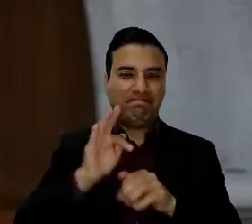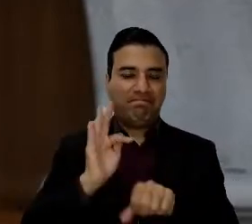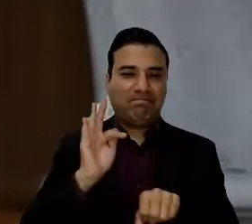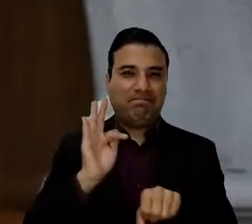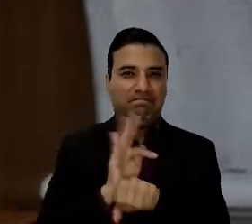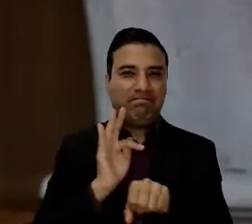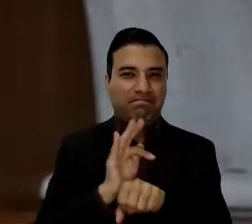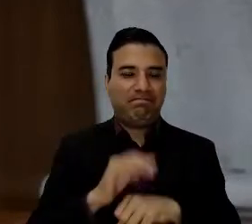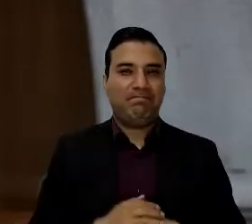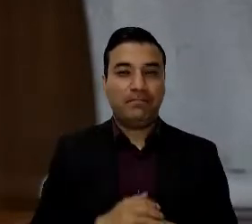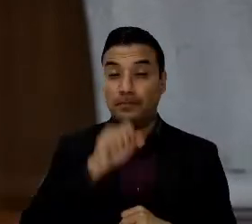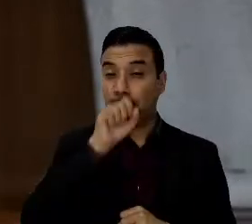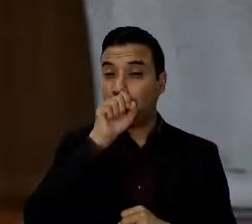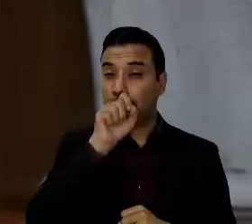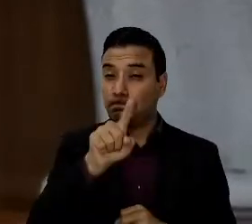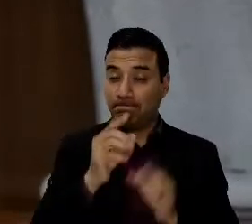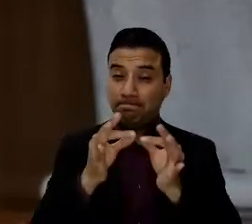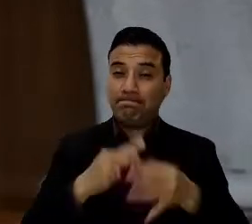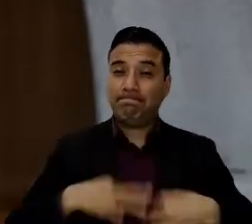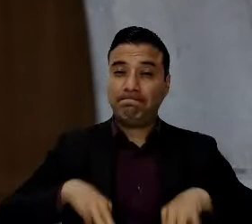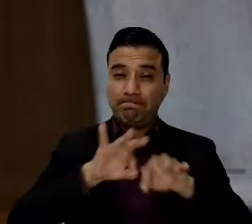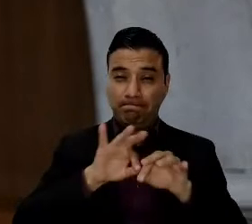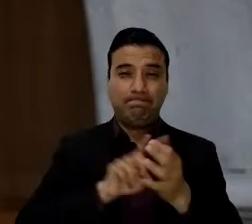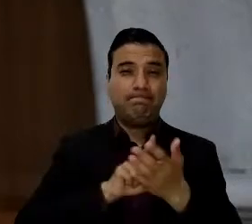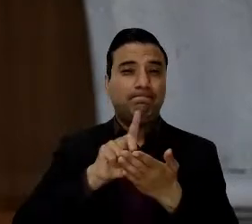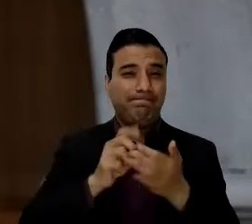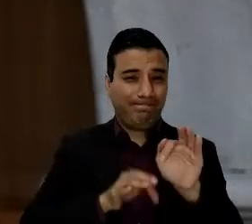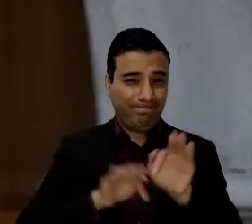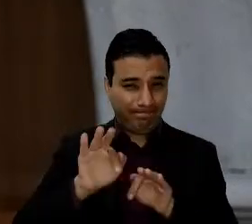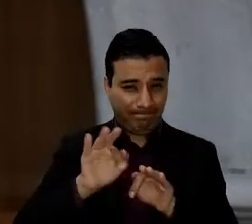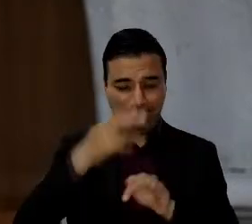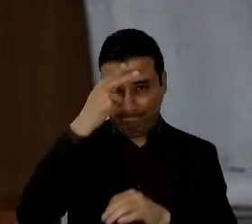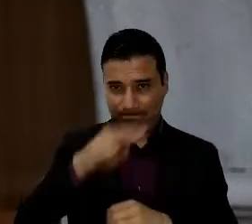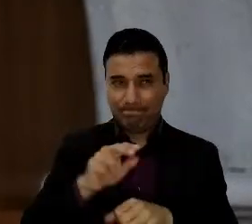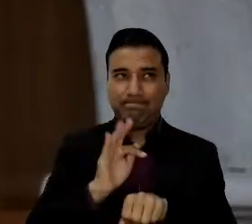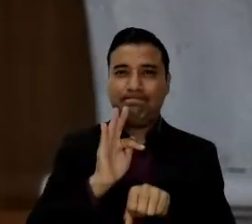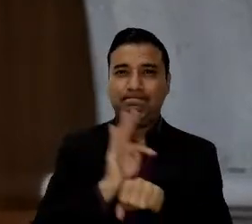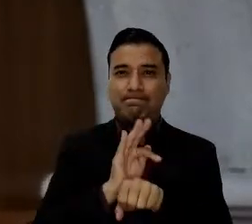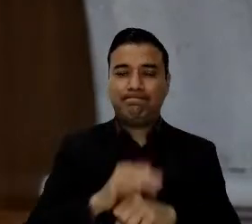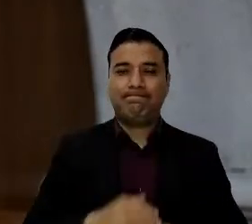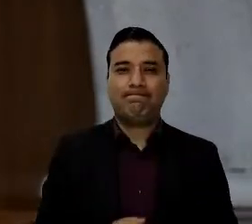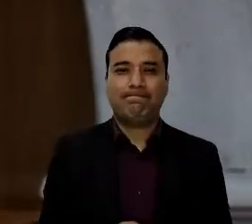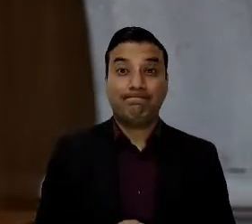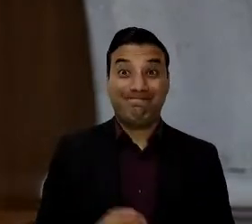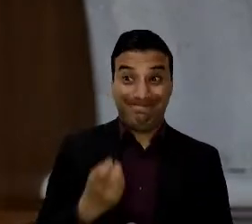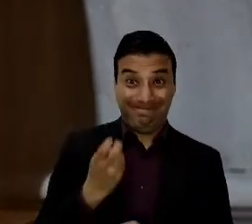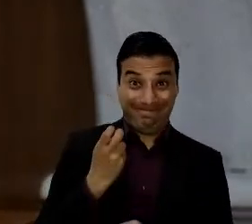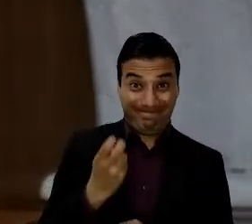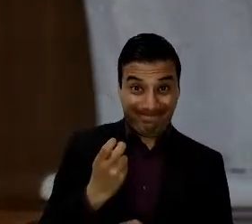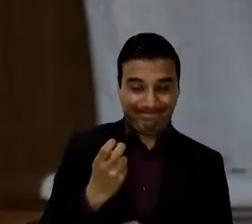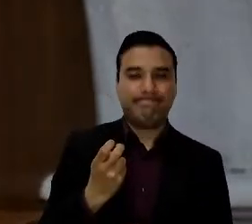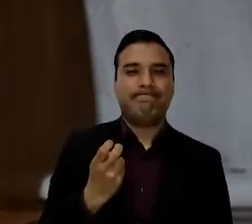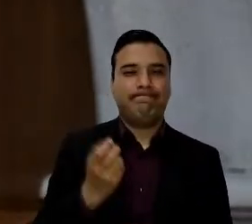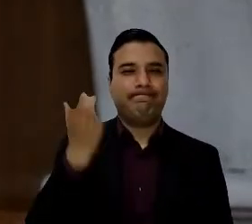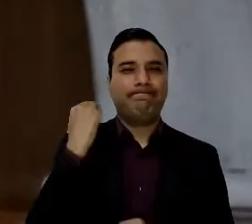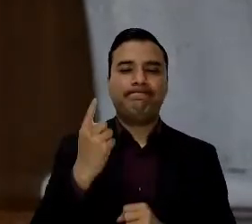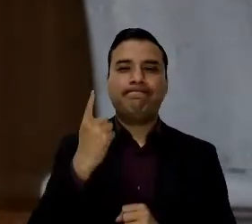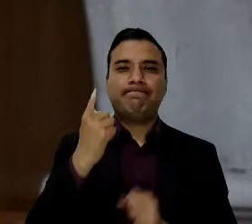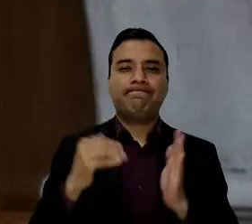cardinal para la protección de los derechos laborales de los mexicanos. En ese sentido, desde su aparición